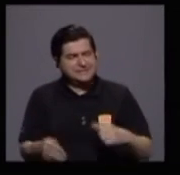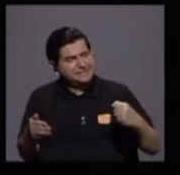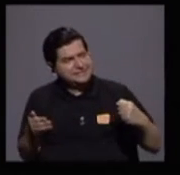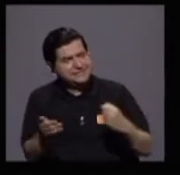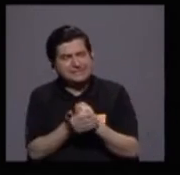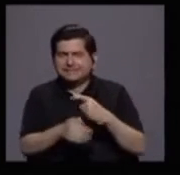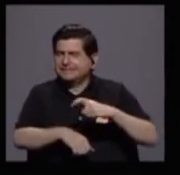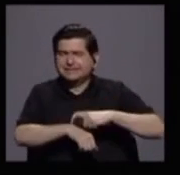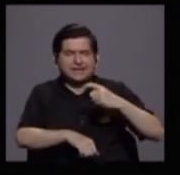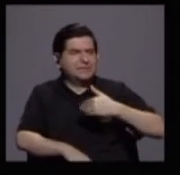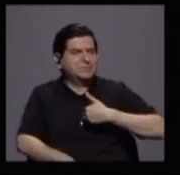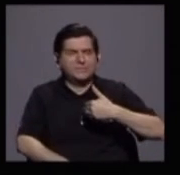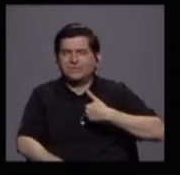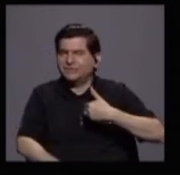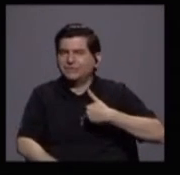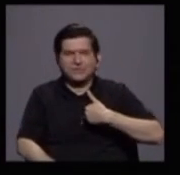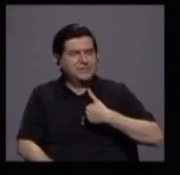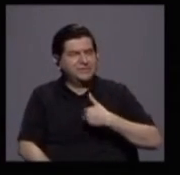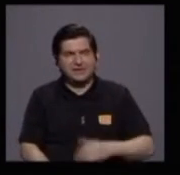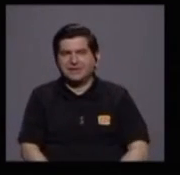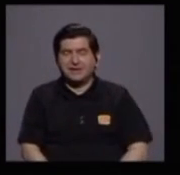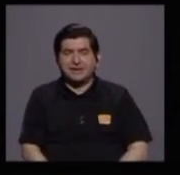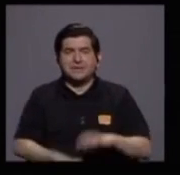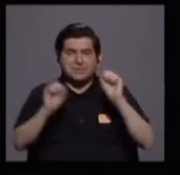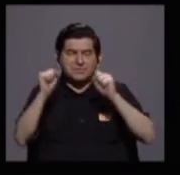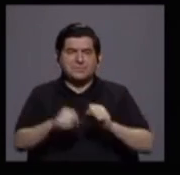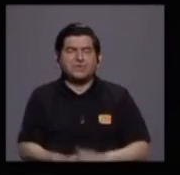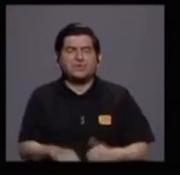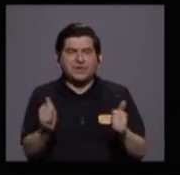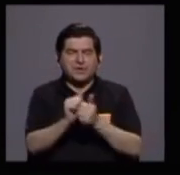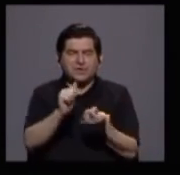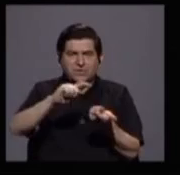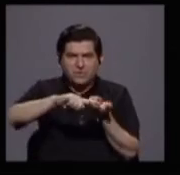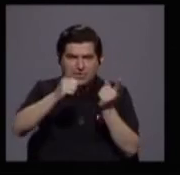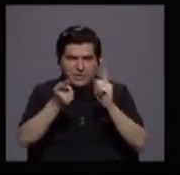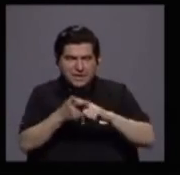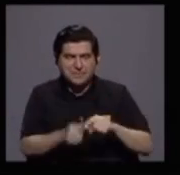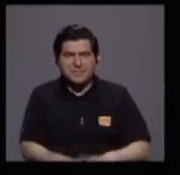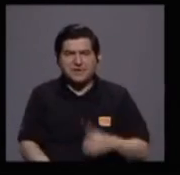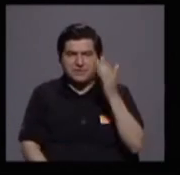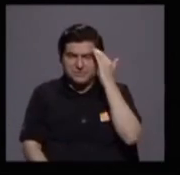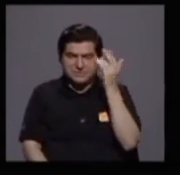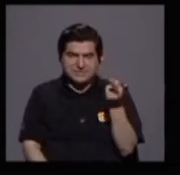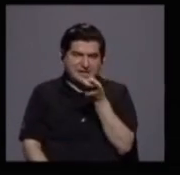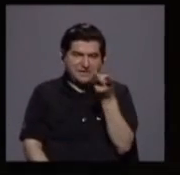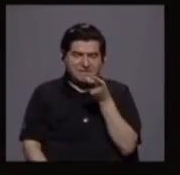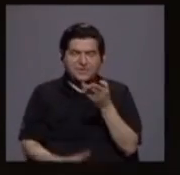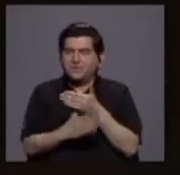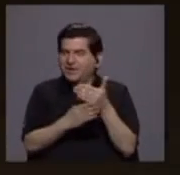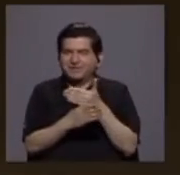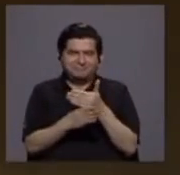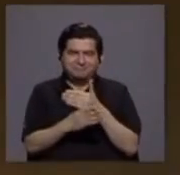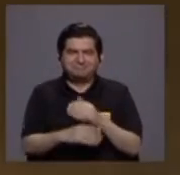lamentablemente no hay tiempo para compartir con las amigas y amigos la sabiduría de ustedes,